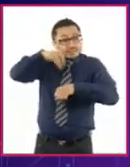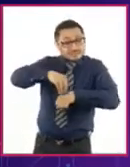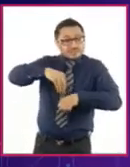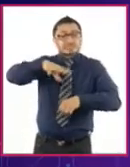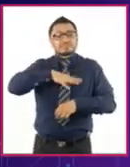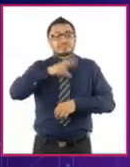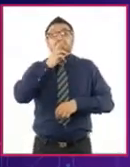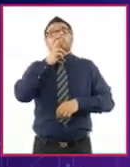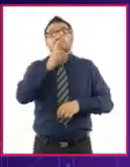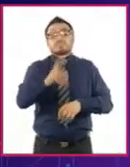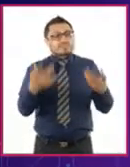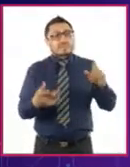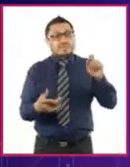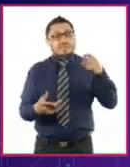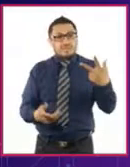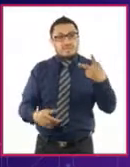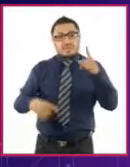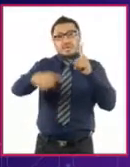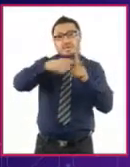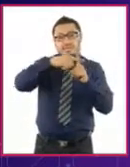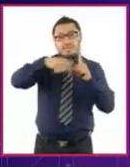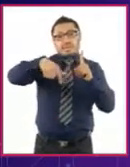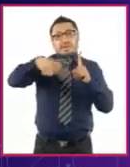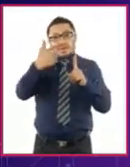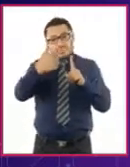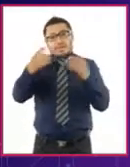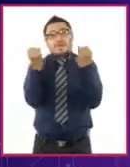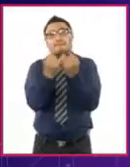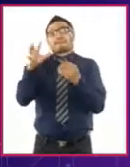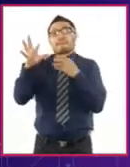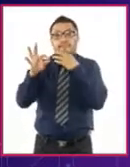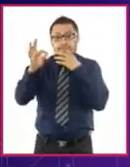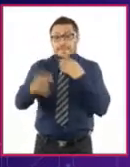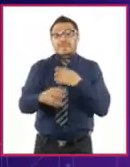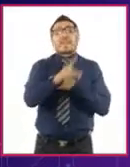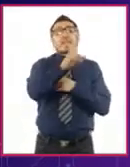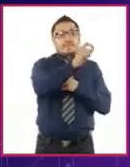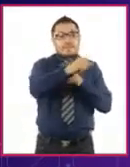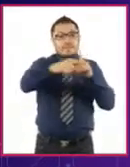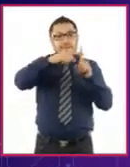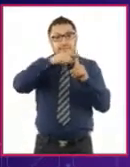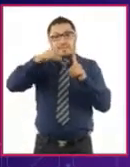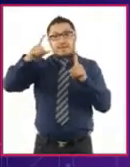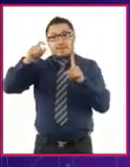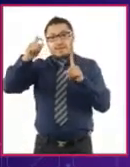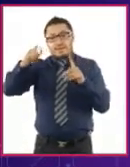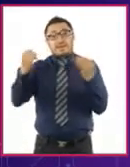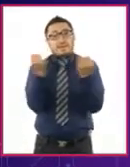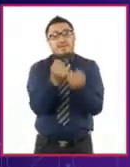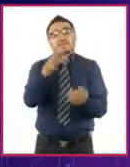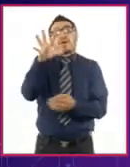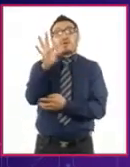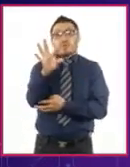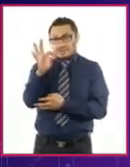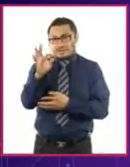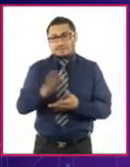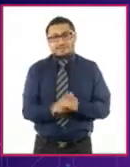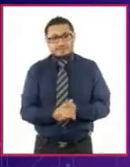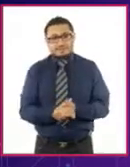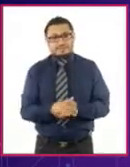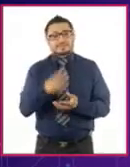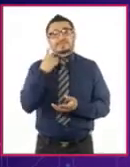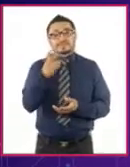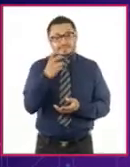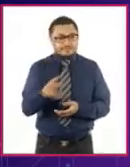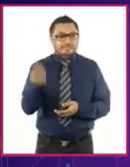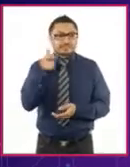obtenemos 28 más 12 es igual a 40 y 20 más 20 es igual a 40. Dado que ya se